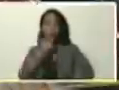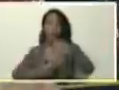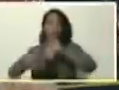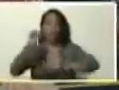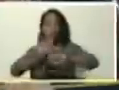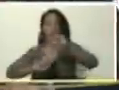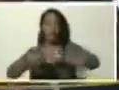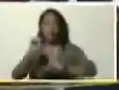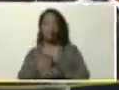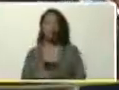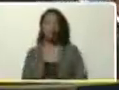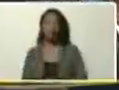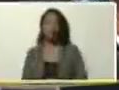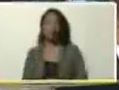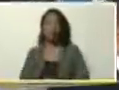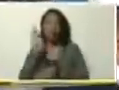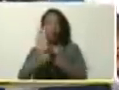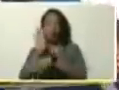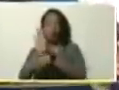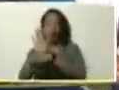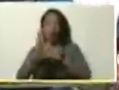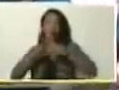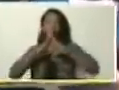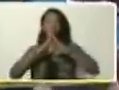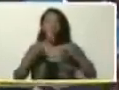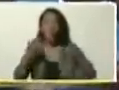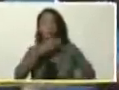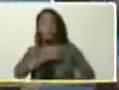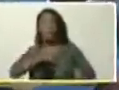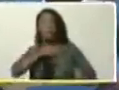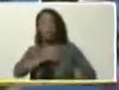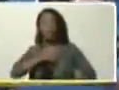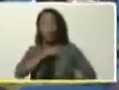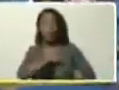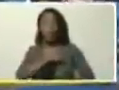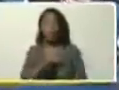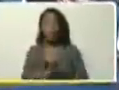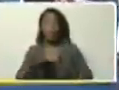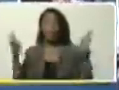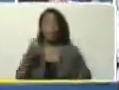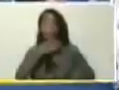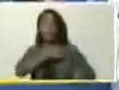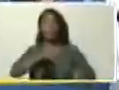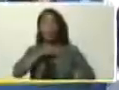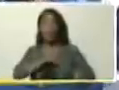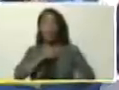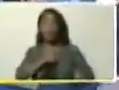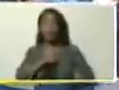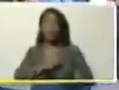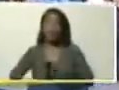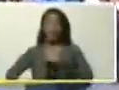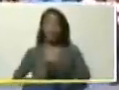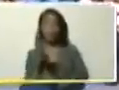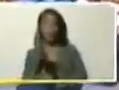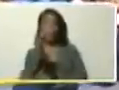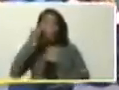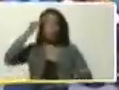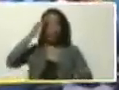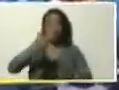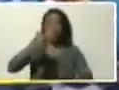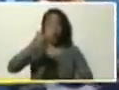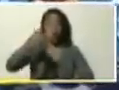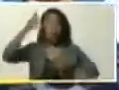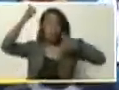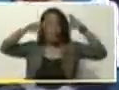Defendimos y preservamos todas las misiones y grandes misiones fundadas por el comandante